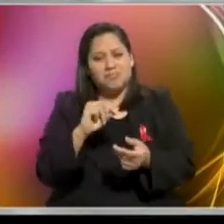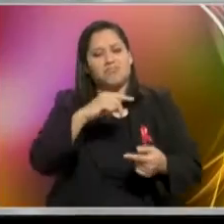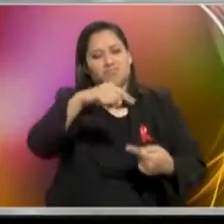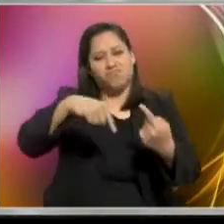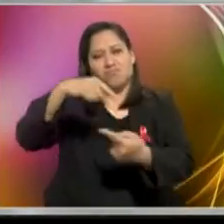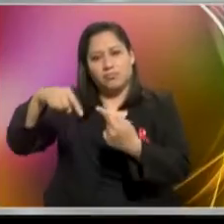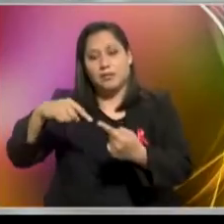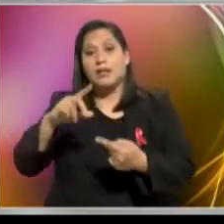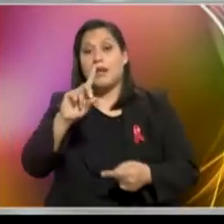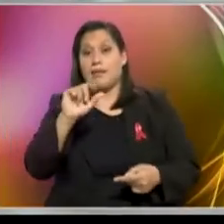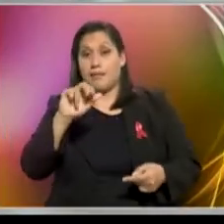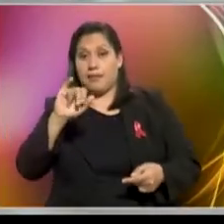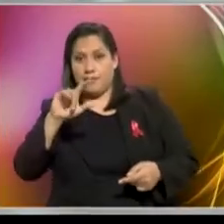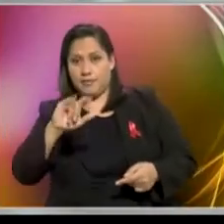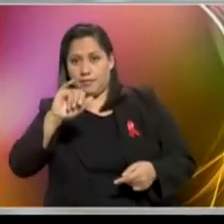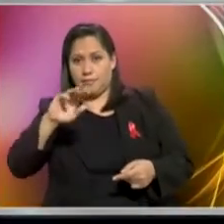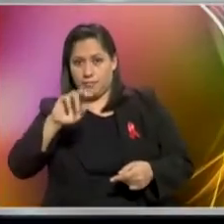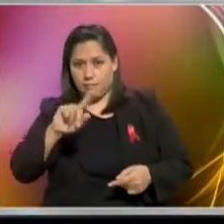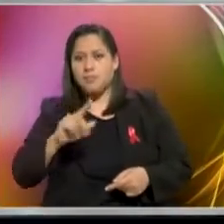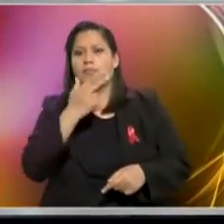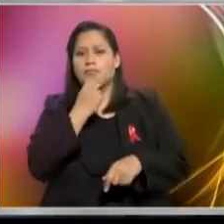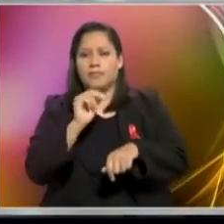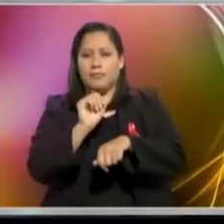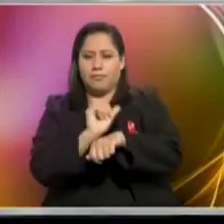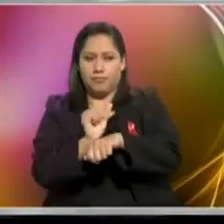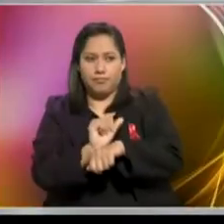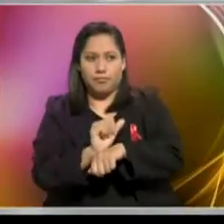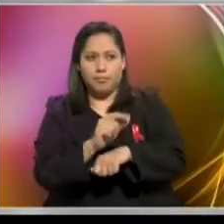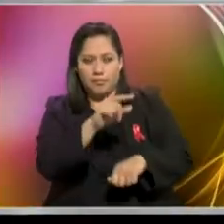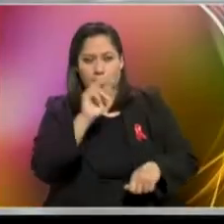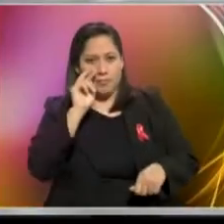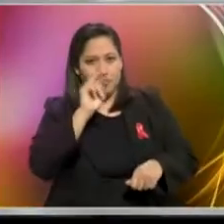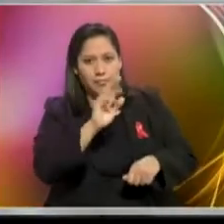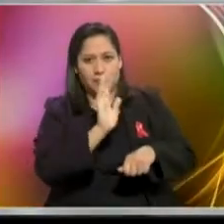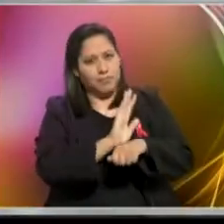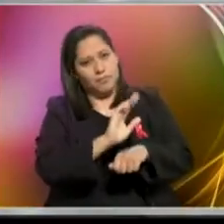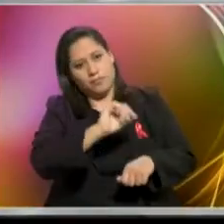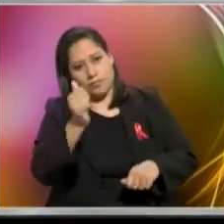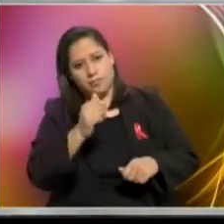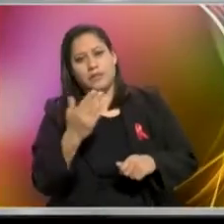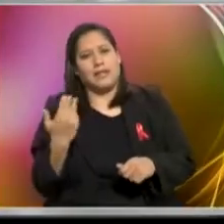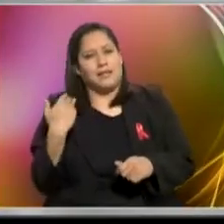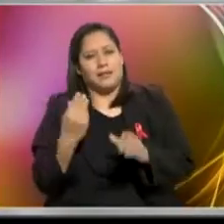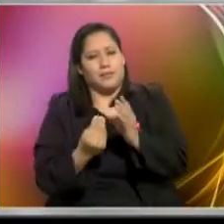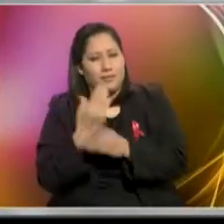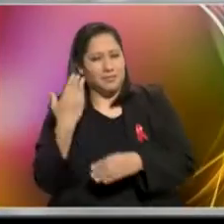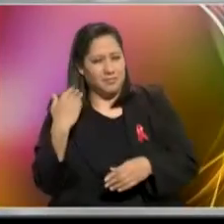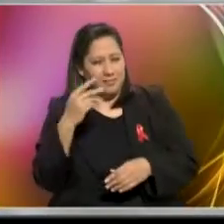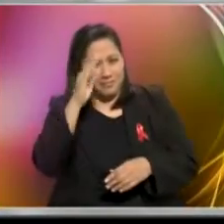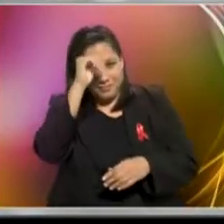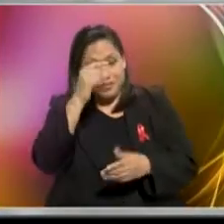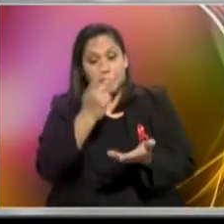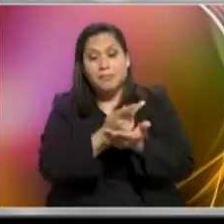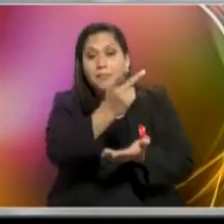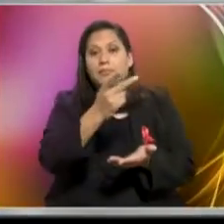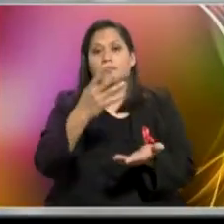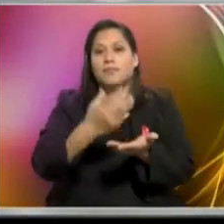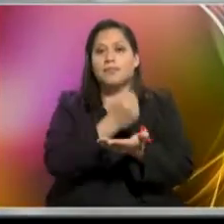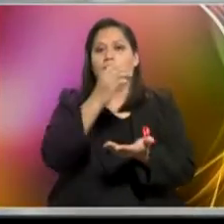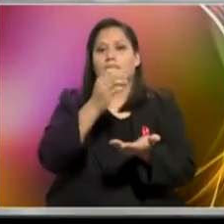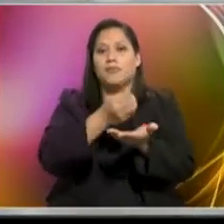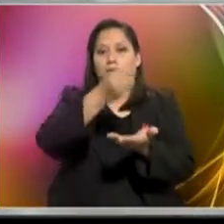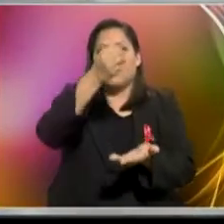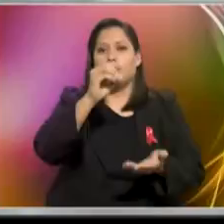Cacho, que además lo que es bien, bueno, ahora estamos viendo, Dallas Buyers Club. Sí, que es lo más Que- reciente, ganó un Oscar. Ganó un